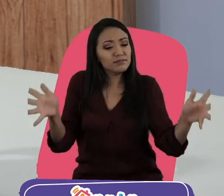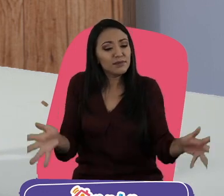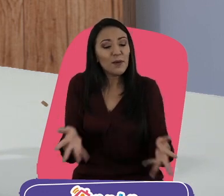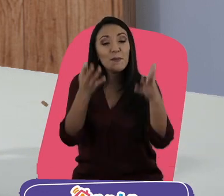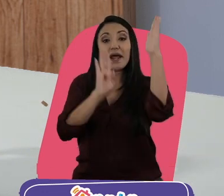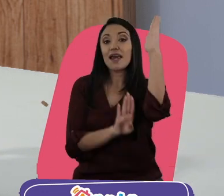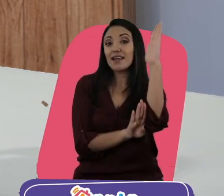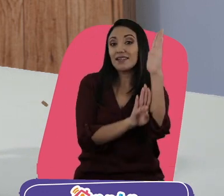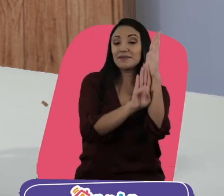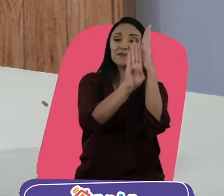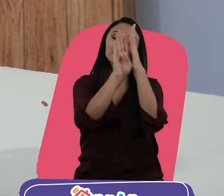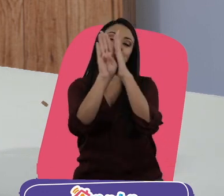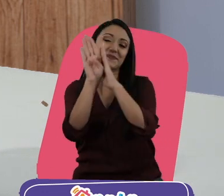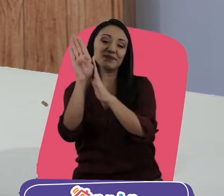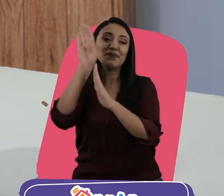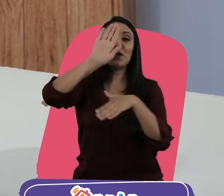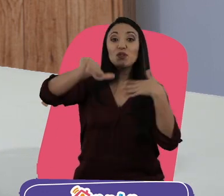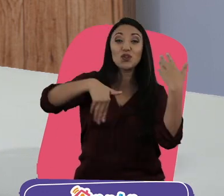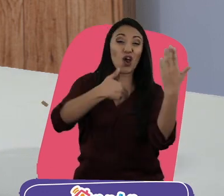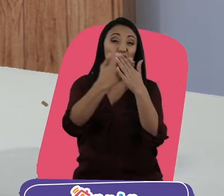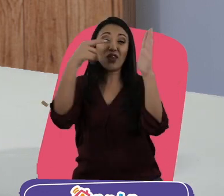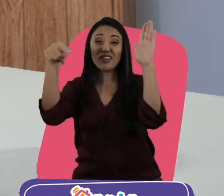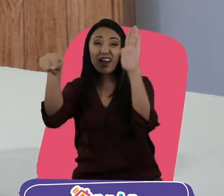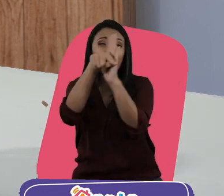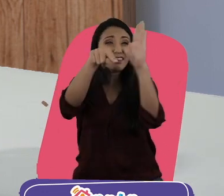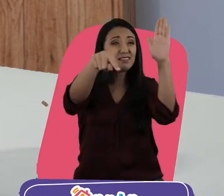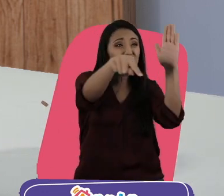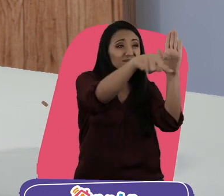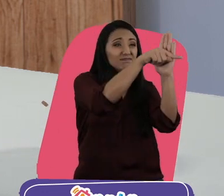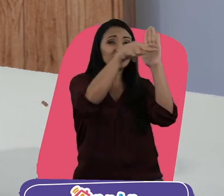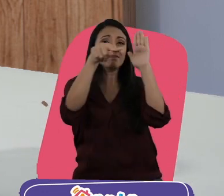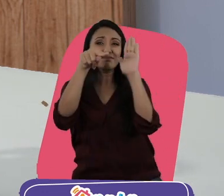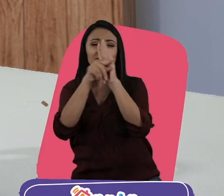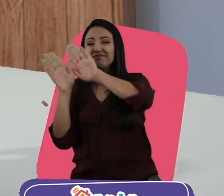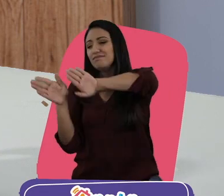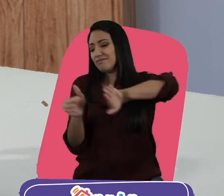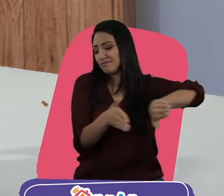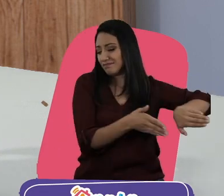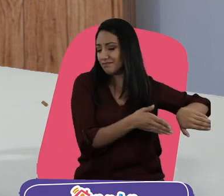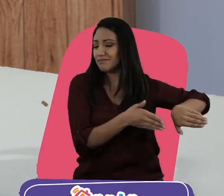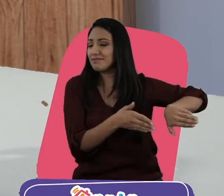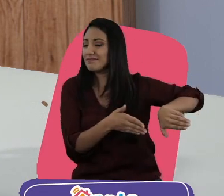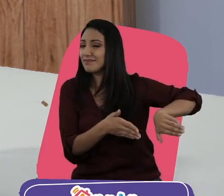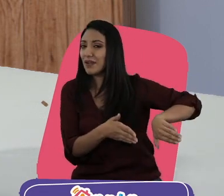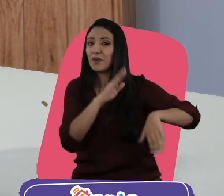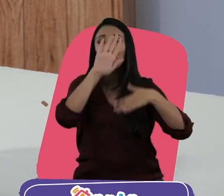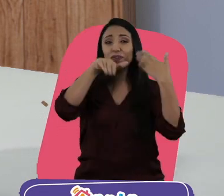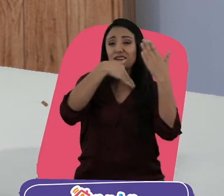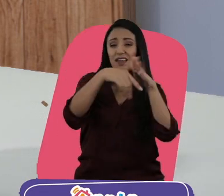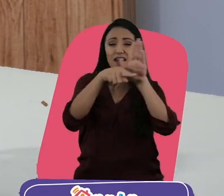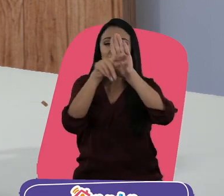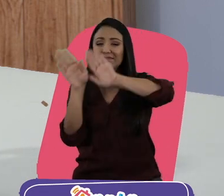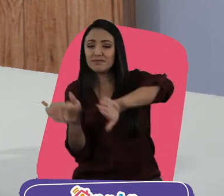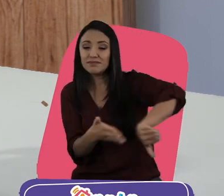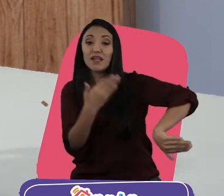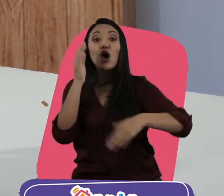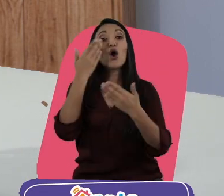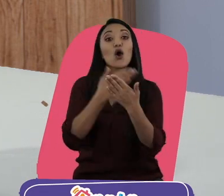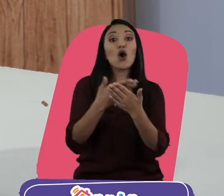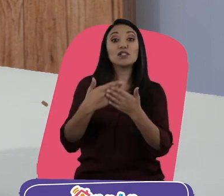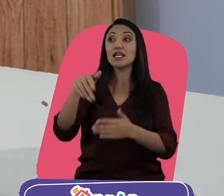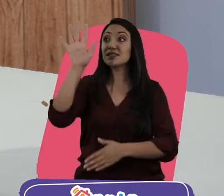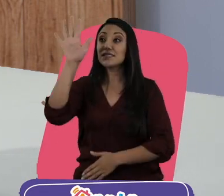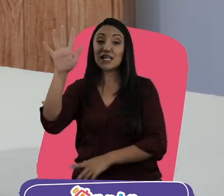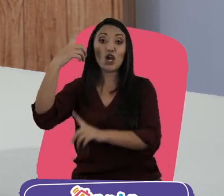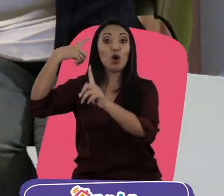a crecer. Y todo lo negativo, sí señor, lo rechazamos. Con cinco